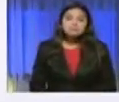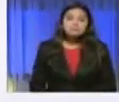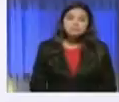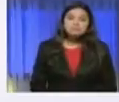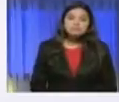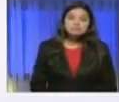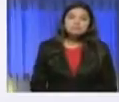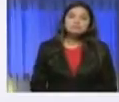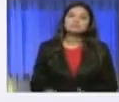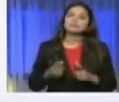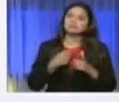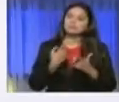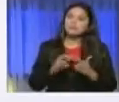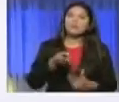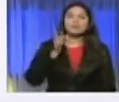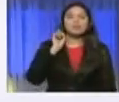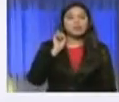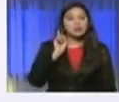Así que hay que